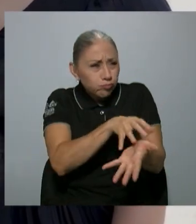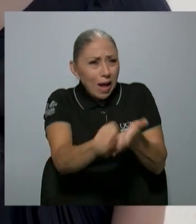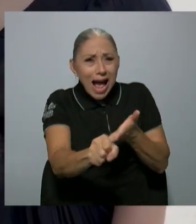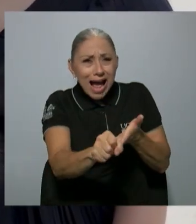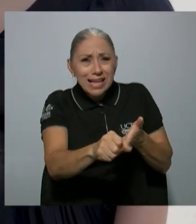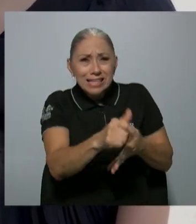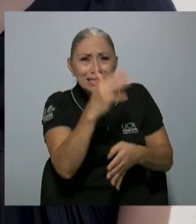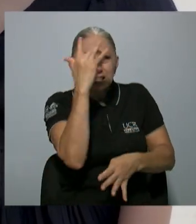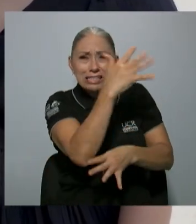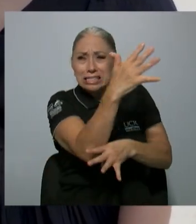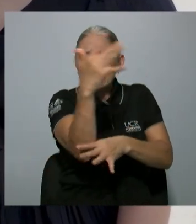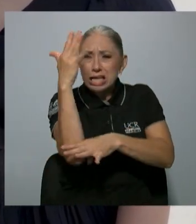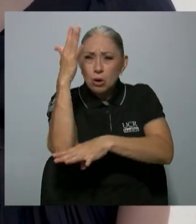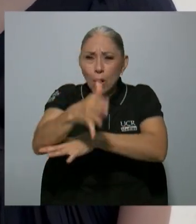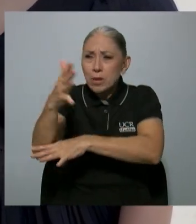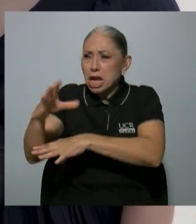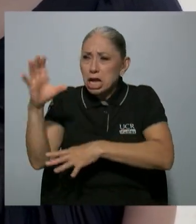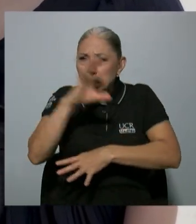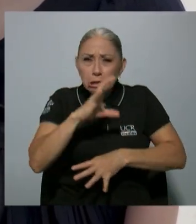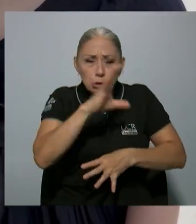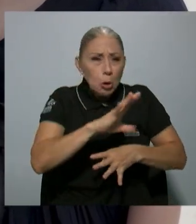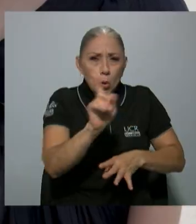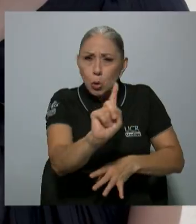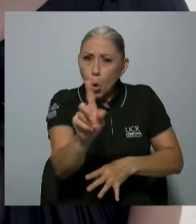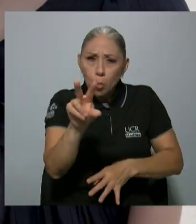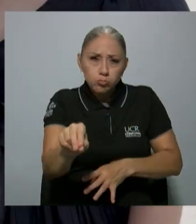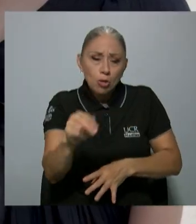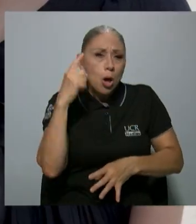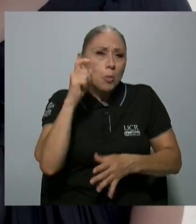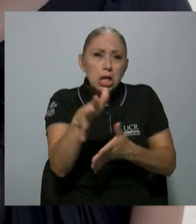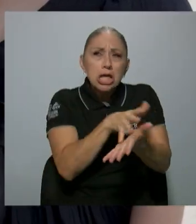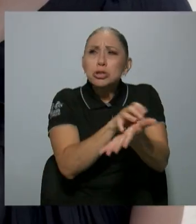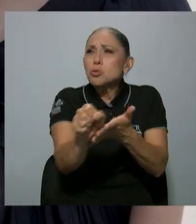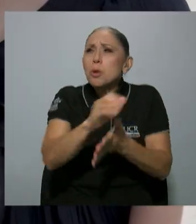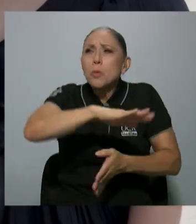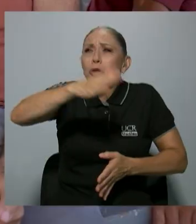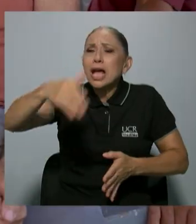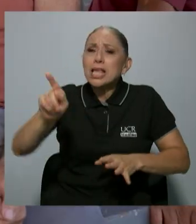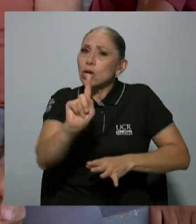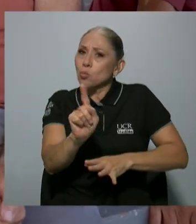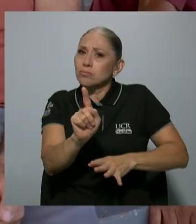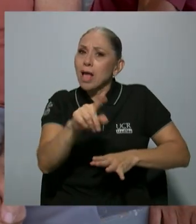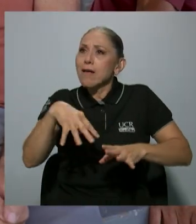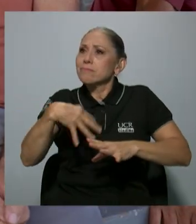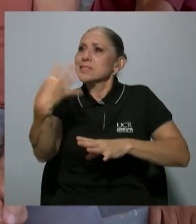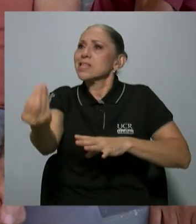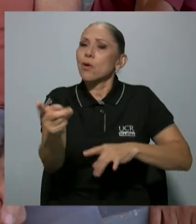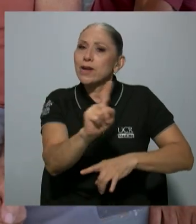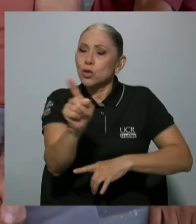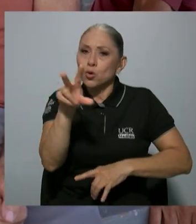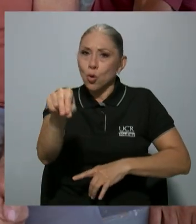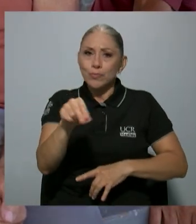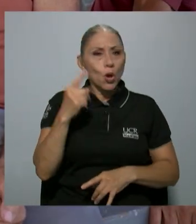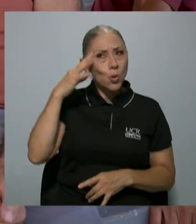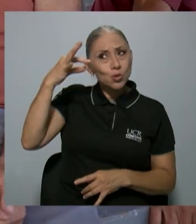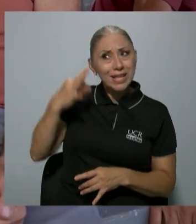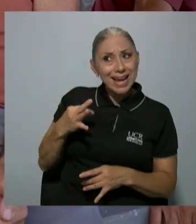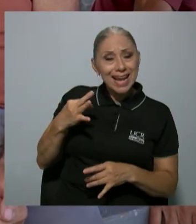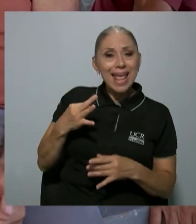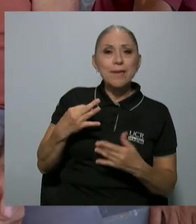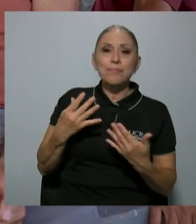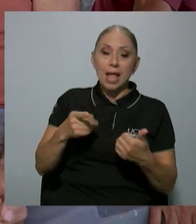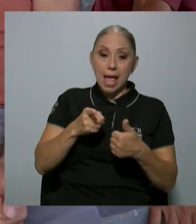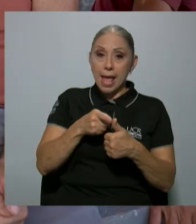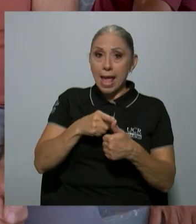todo lo bueno, las montañas, destruimos. No, a cielo abierto no. ¿Y usted cree que además de la minería hay algún